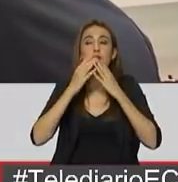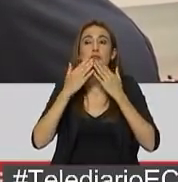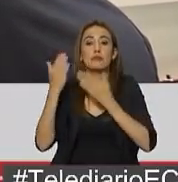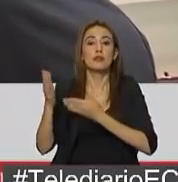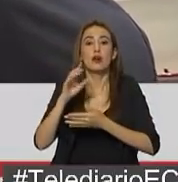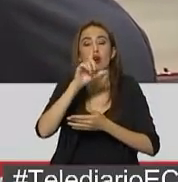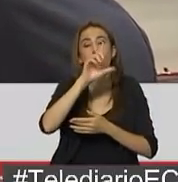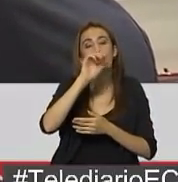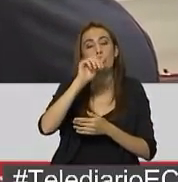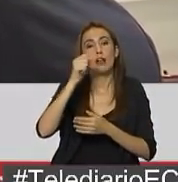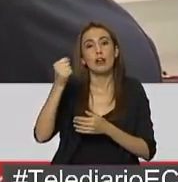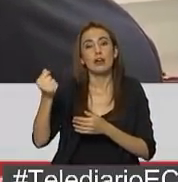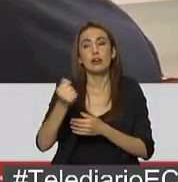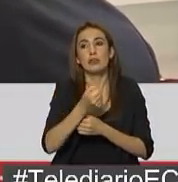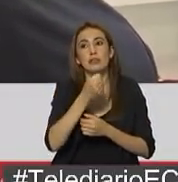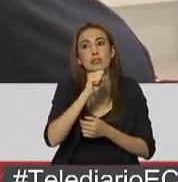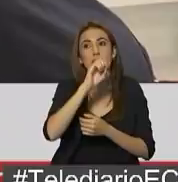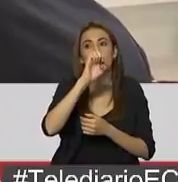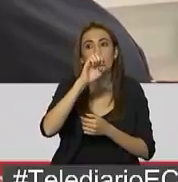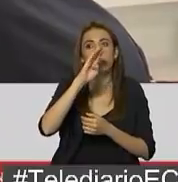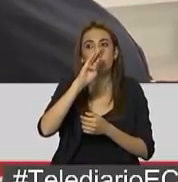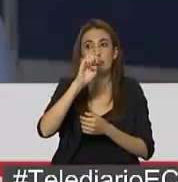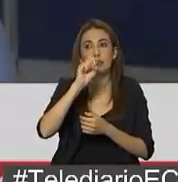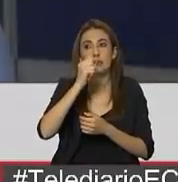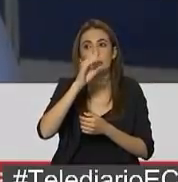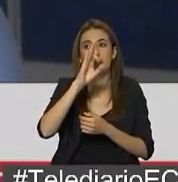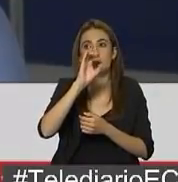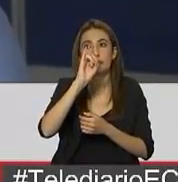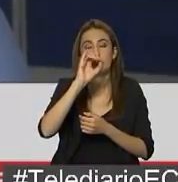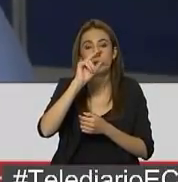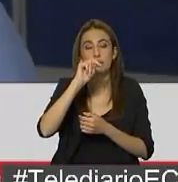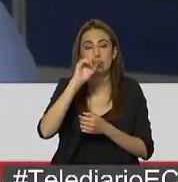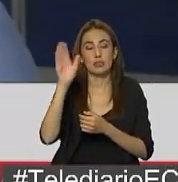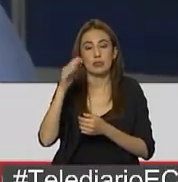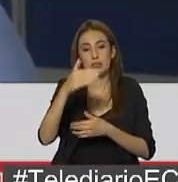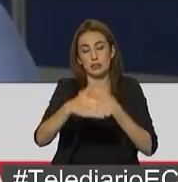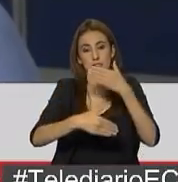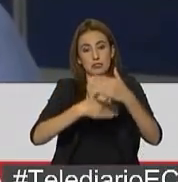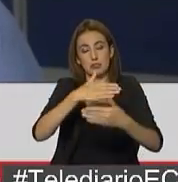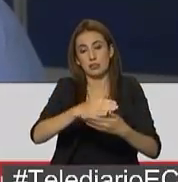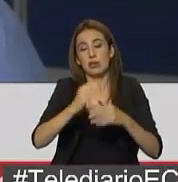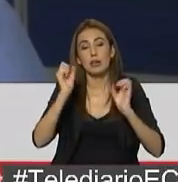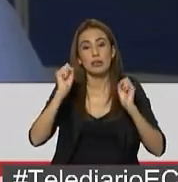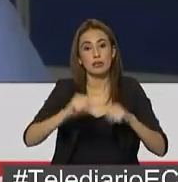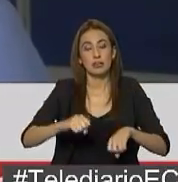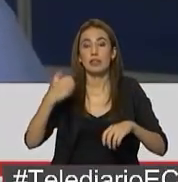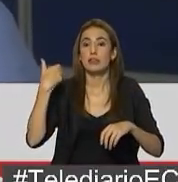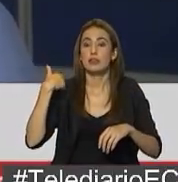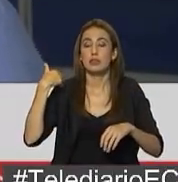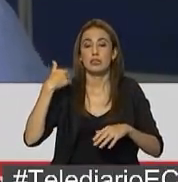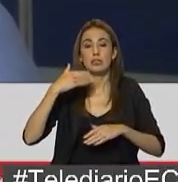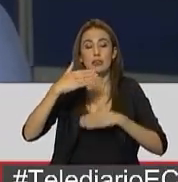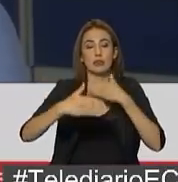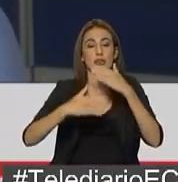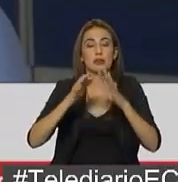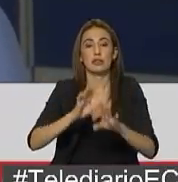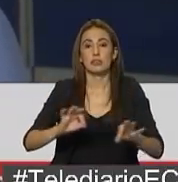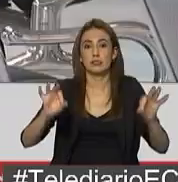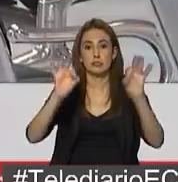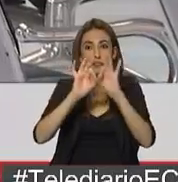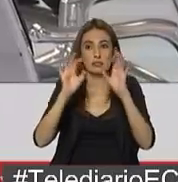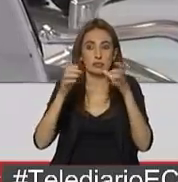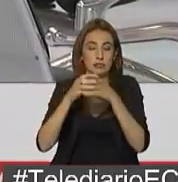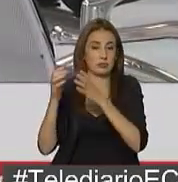de matriculación de la Agencia Metropolitana de Tránsito. Como lo ha sido siempre, tienen que cancelar primero los valores para poder acceder al